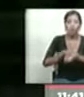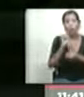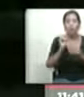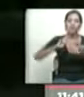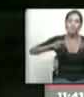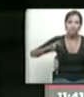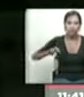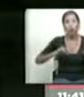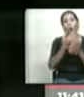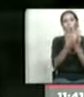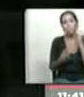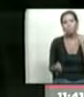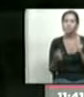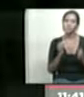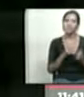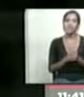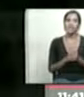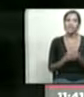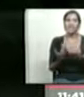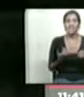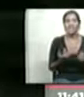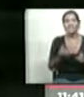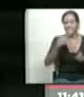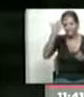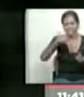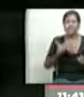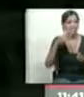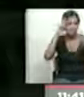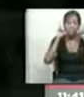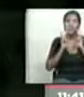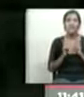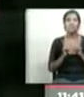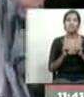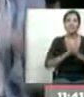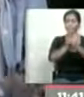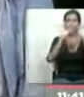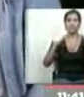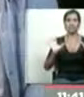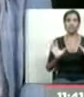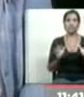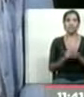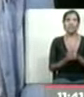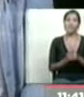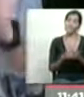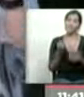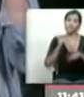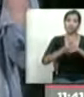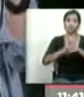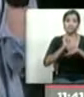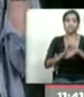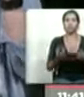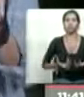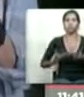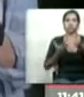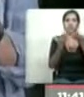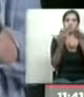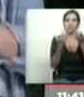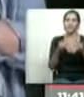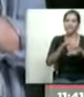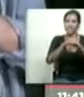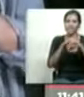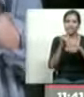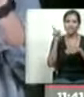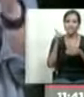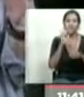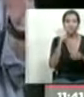o prófugos. Gran ejemplo de honor, decencia, pureza, limpieza y transparencia. La catedral de Notre Dame se incendió. Parte del techo y del interior